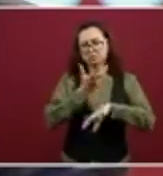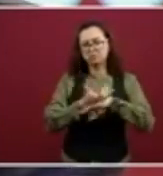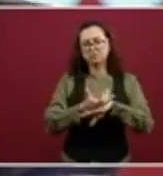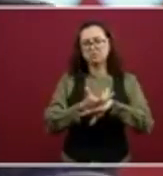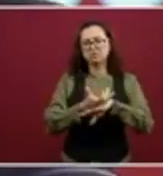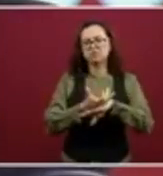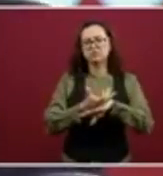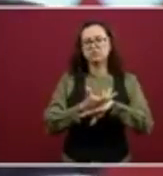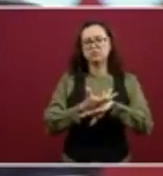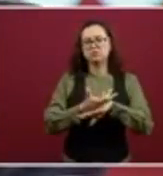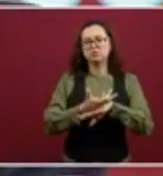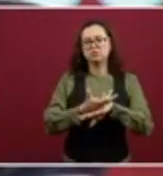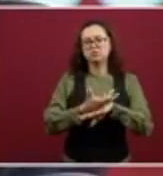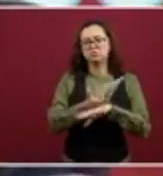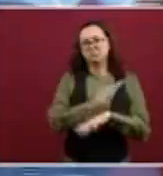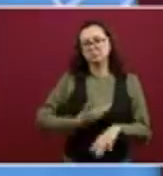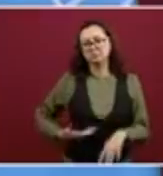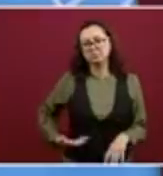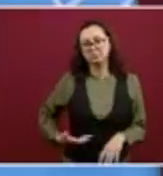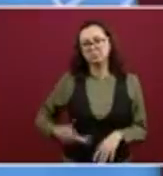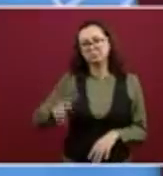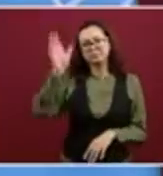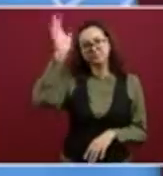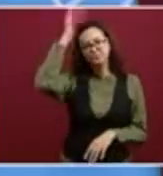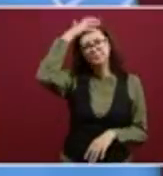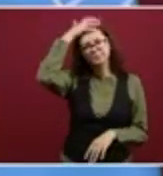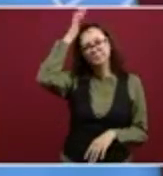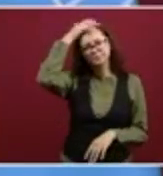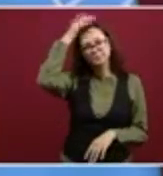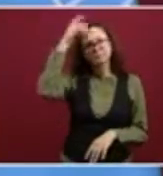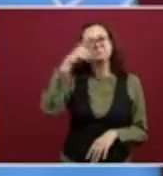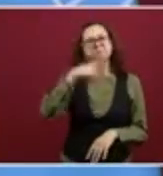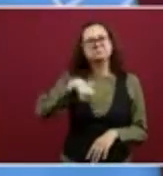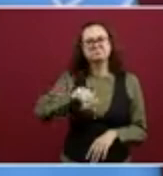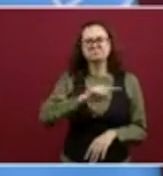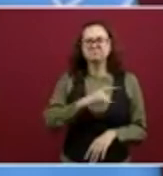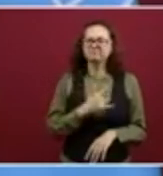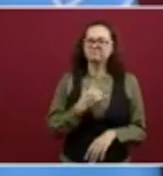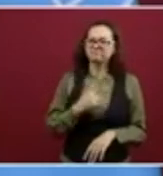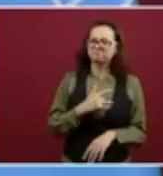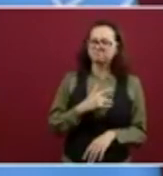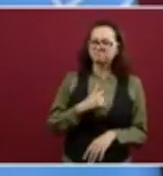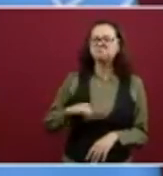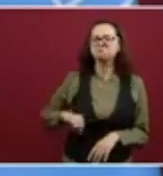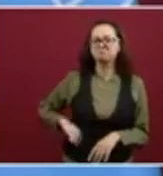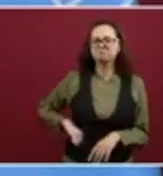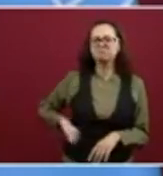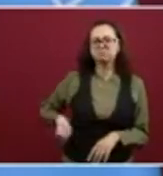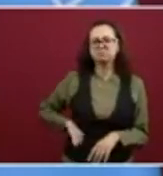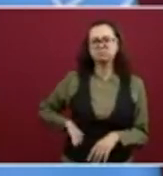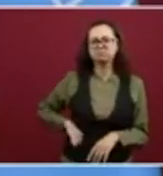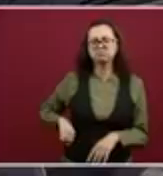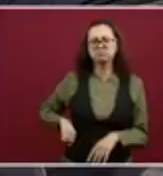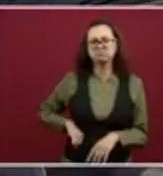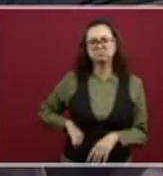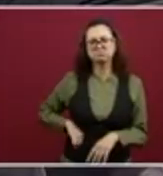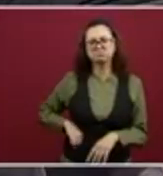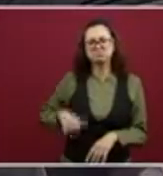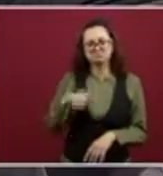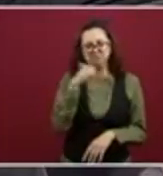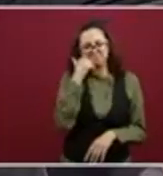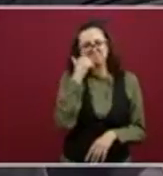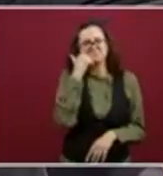el presidente Donald Trump, interés en escuchar